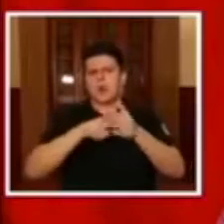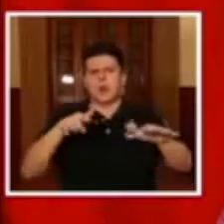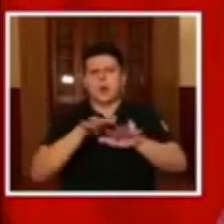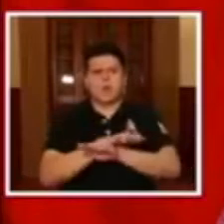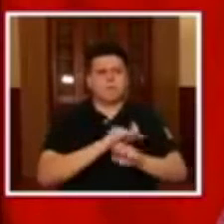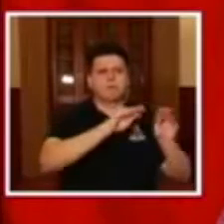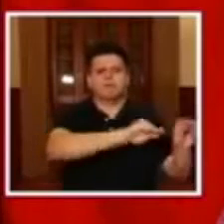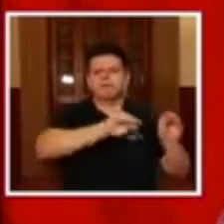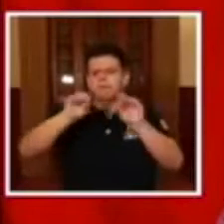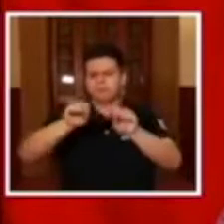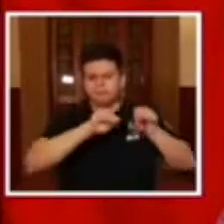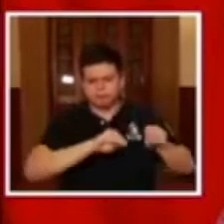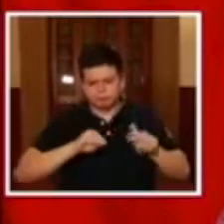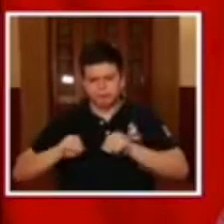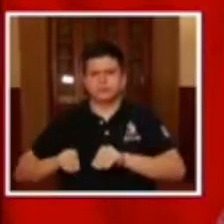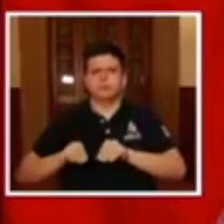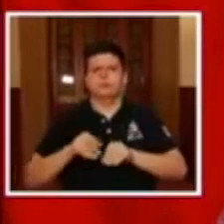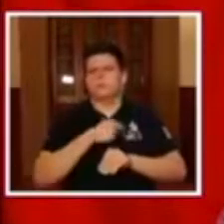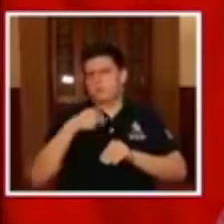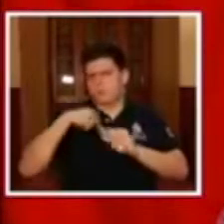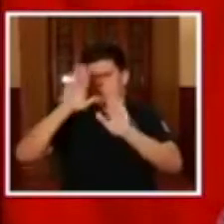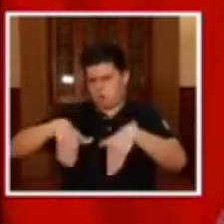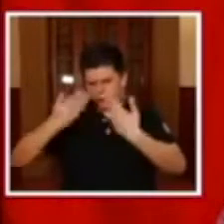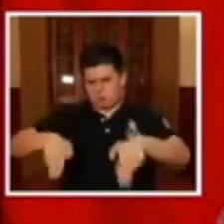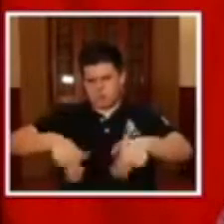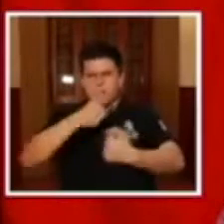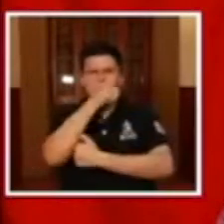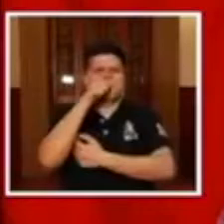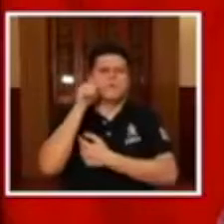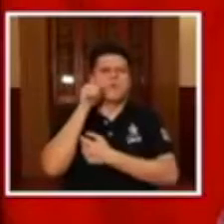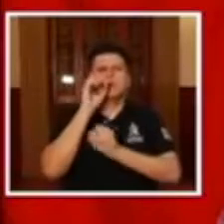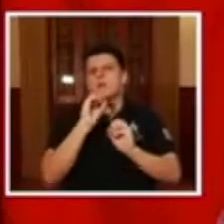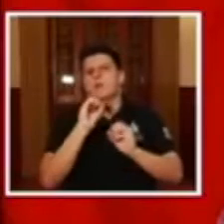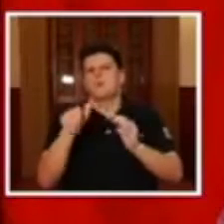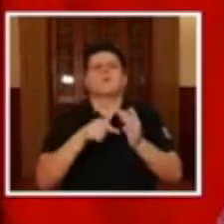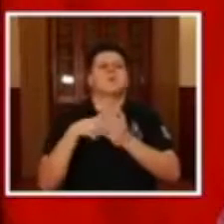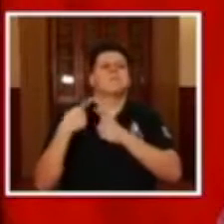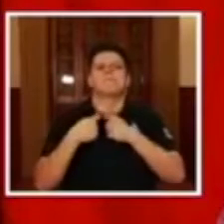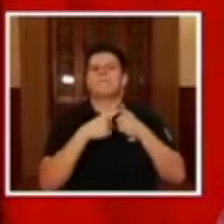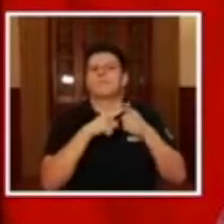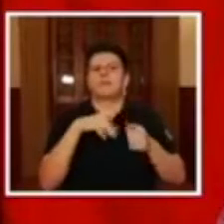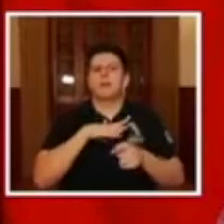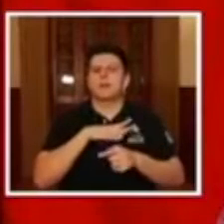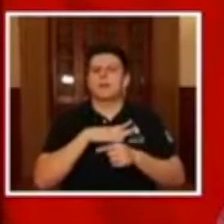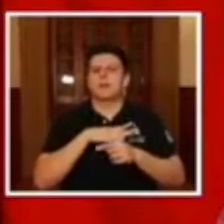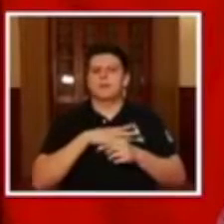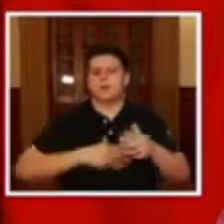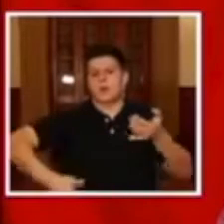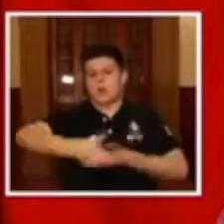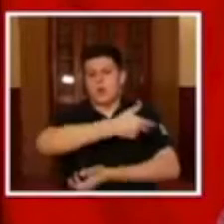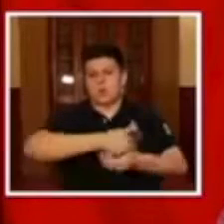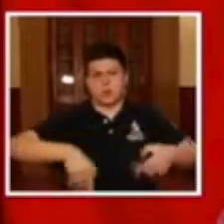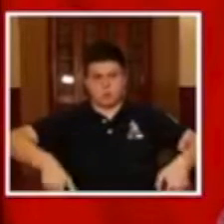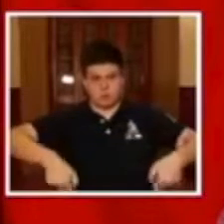también como he acudido al mercado juárez a los establecimientos comerciales grandes donde